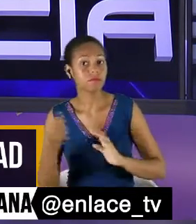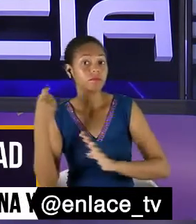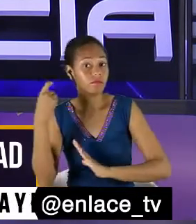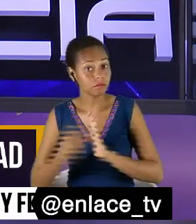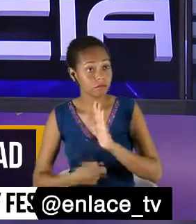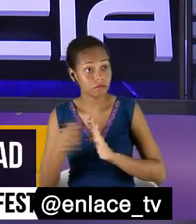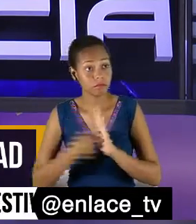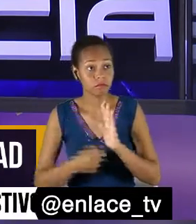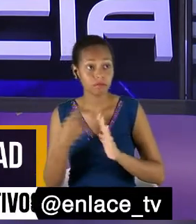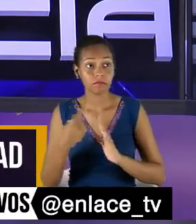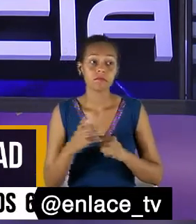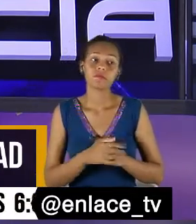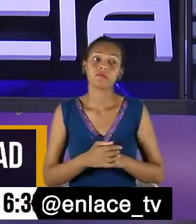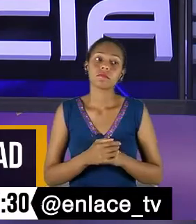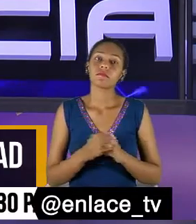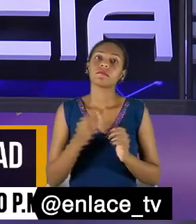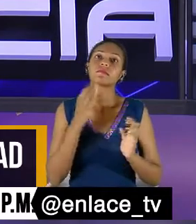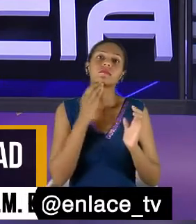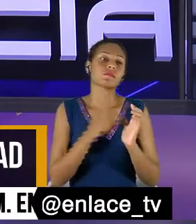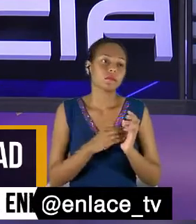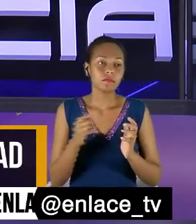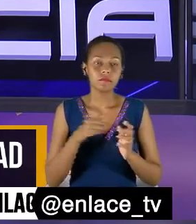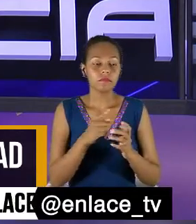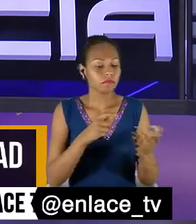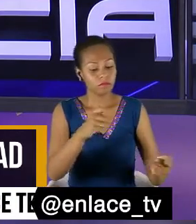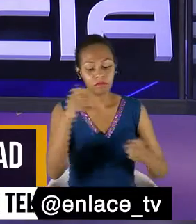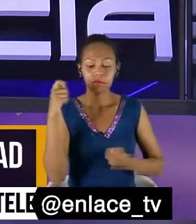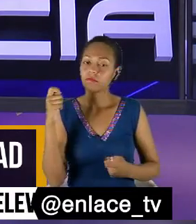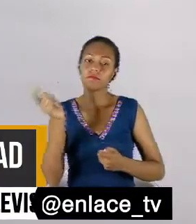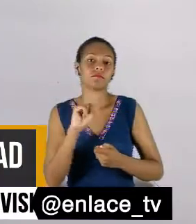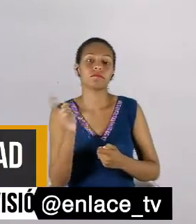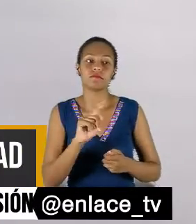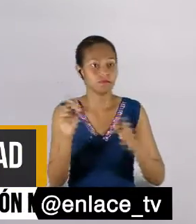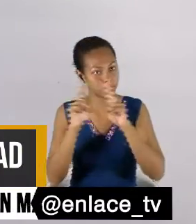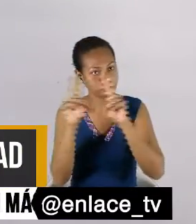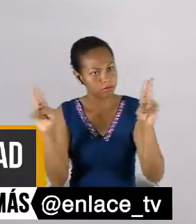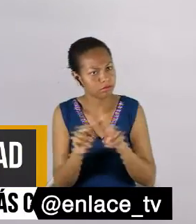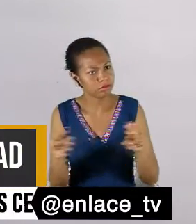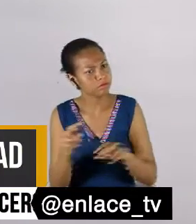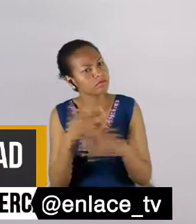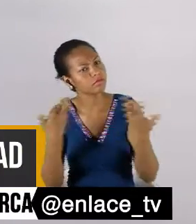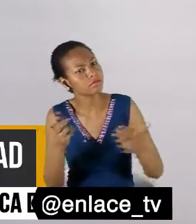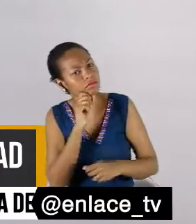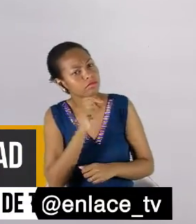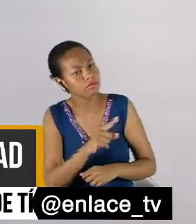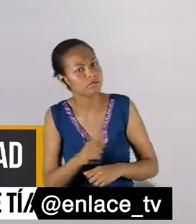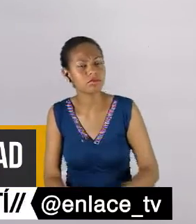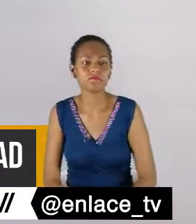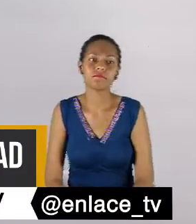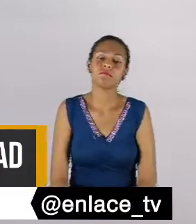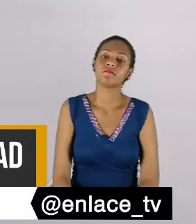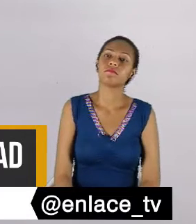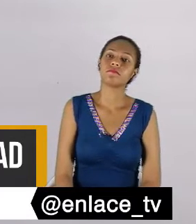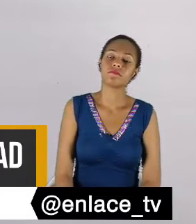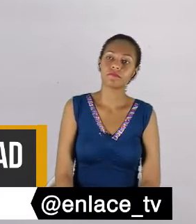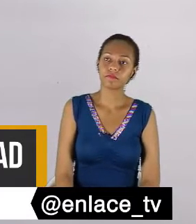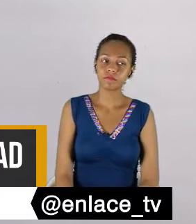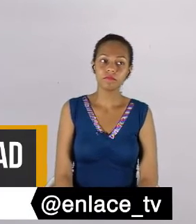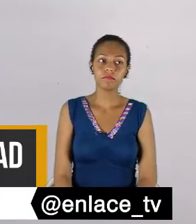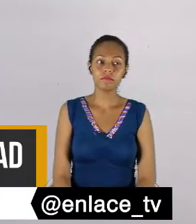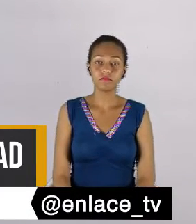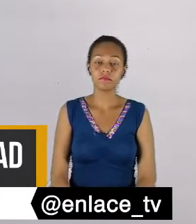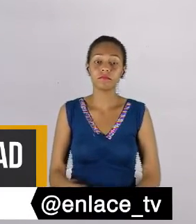físico, sino que tiene que ser todo por las redes sociales. Sí, en este momento de pronto informar a la comunidad